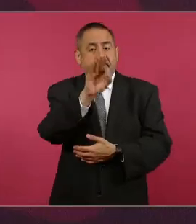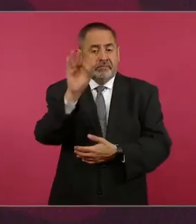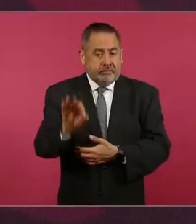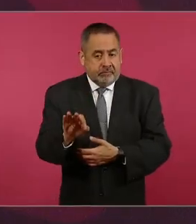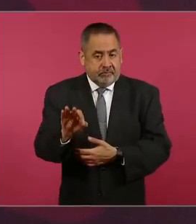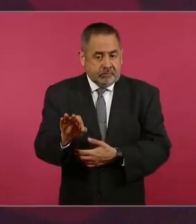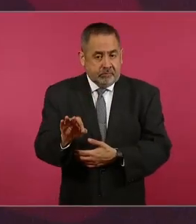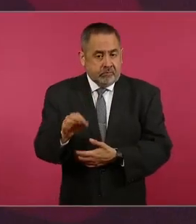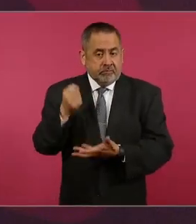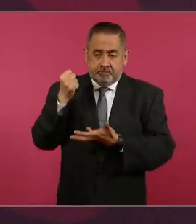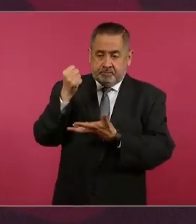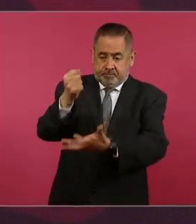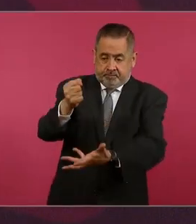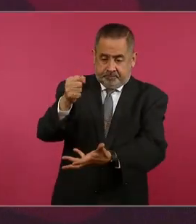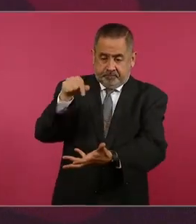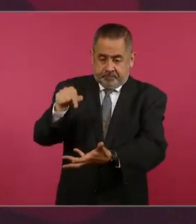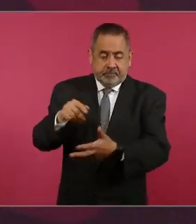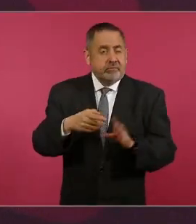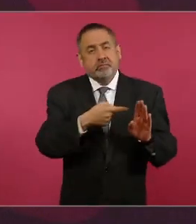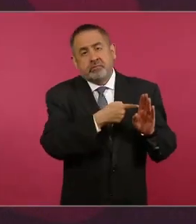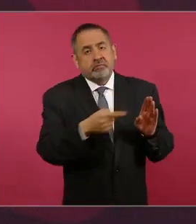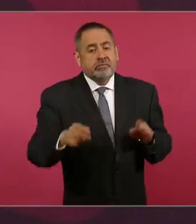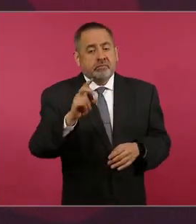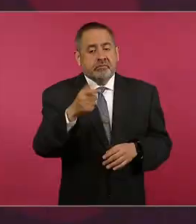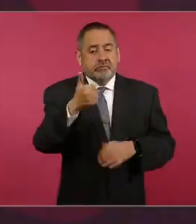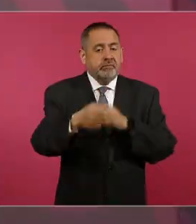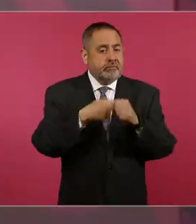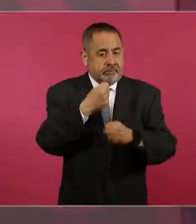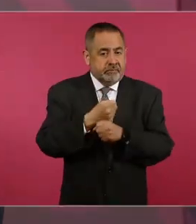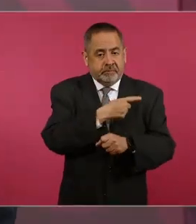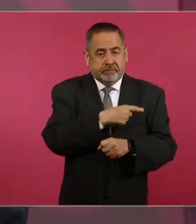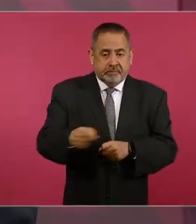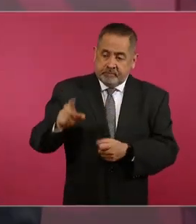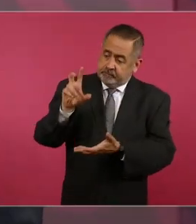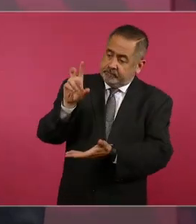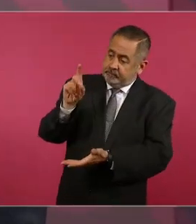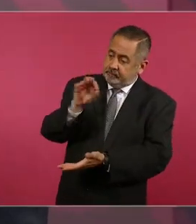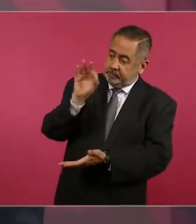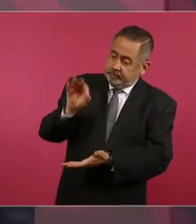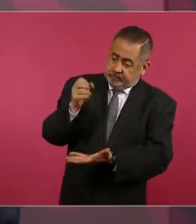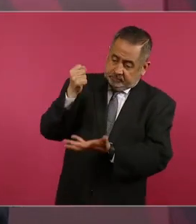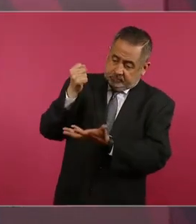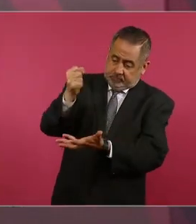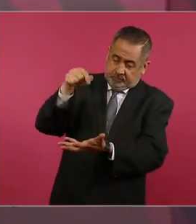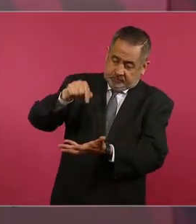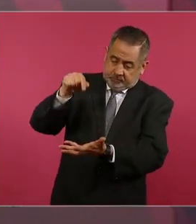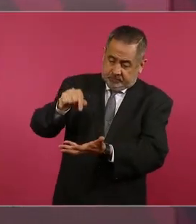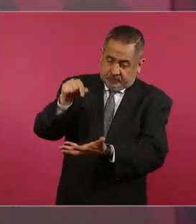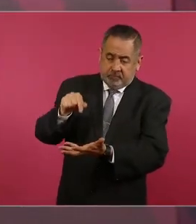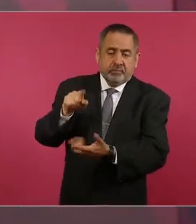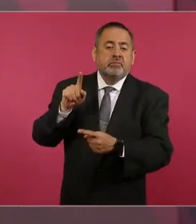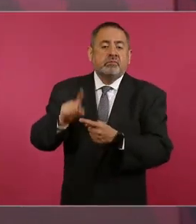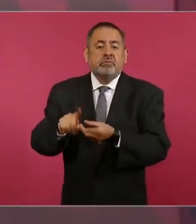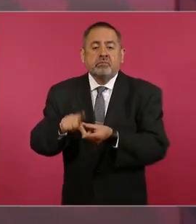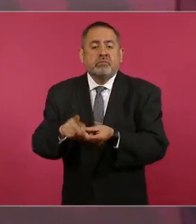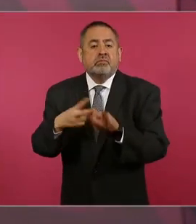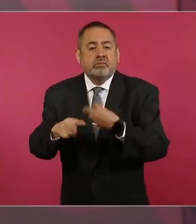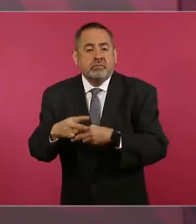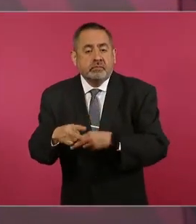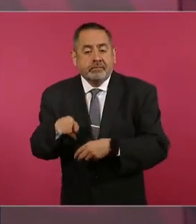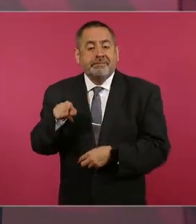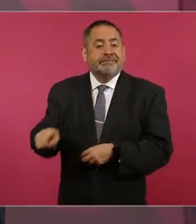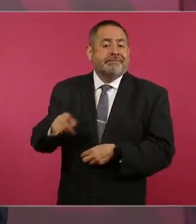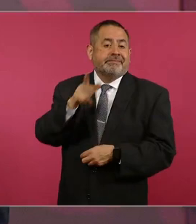por ciento durante 36 años provenía de ingresos